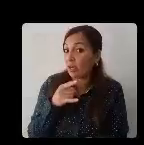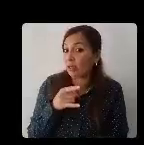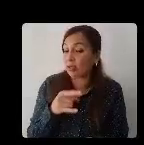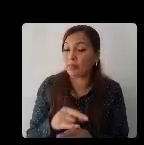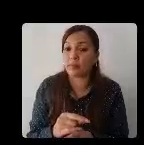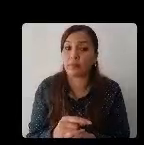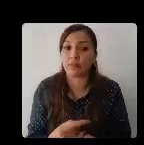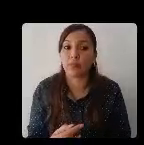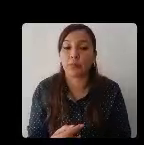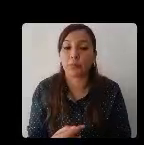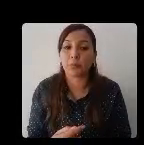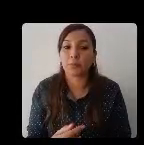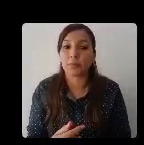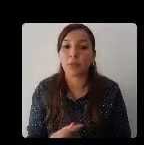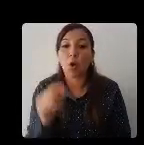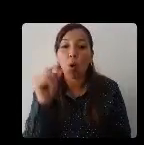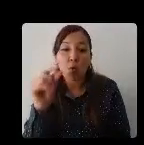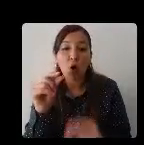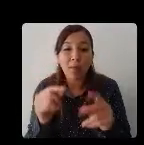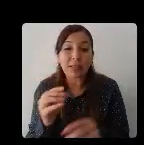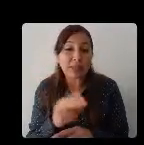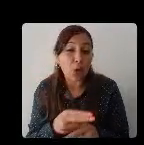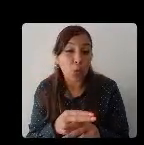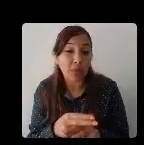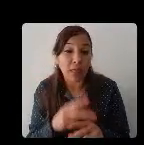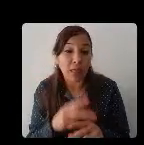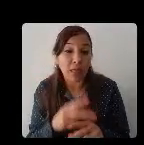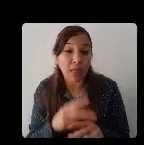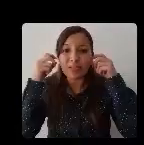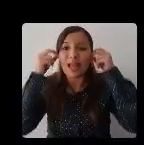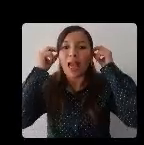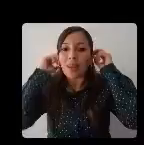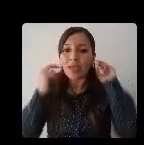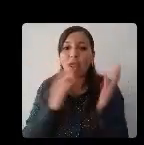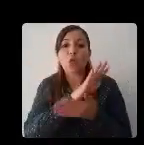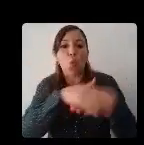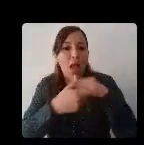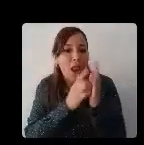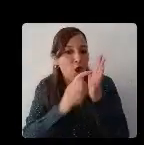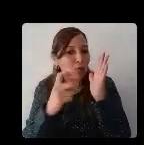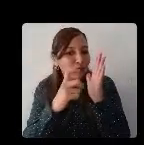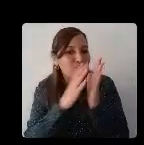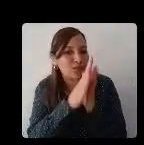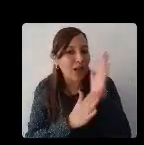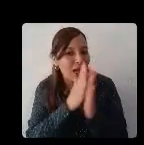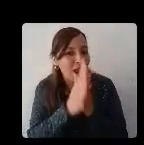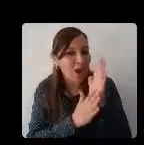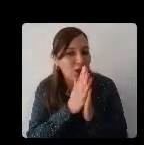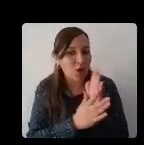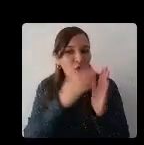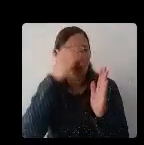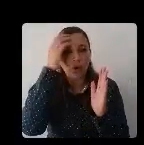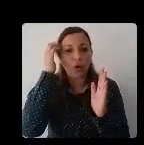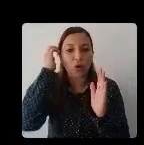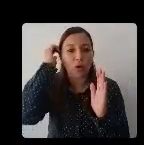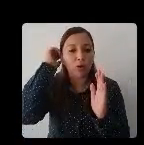no estamos muy seguros, este no va a terminar, esto va a quedar como una enfermedad, como cualquier, como un frío que viene.